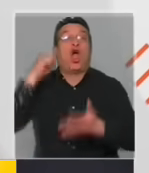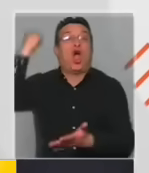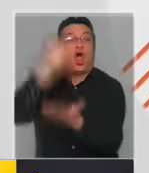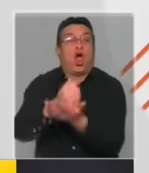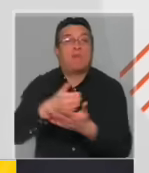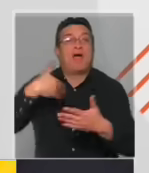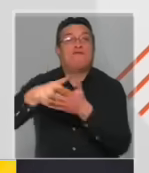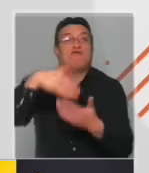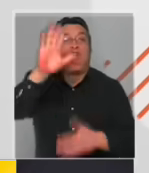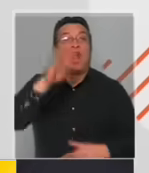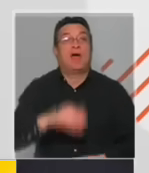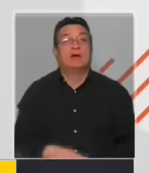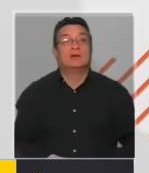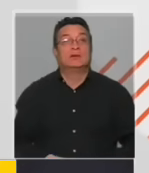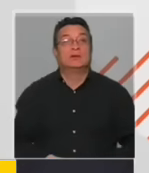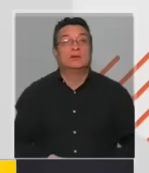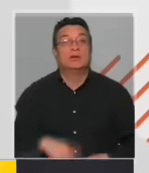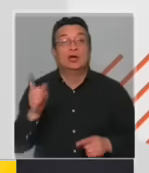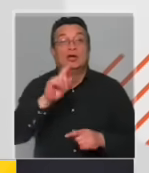¿No me vas a hacer caso?